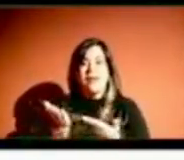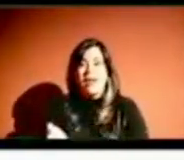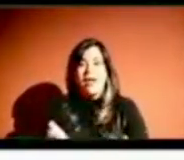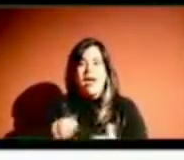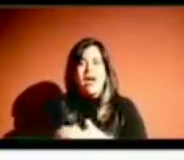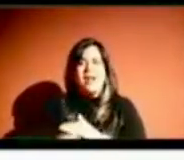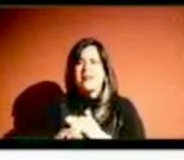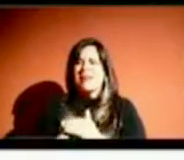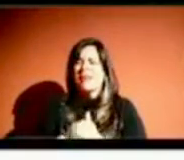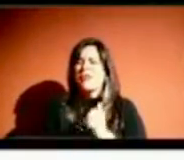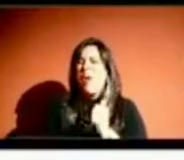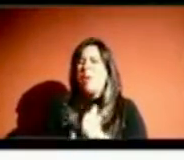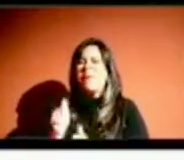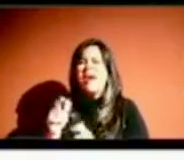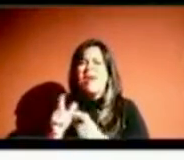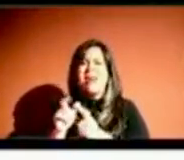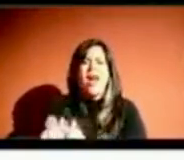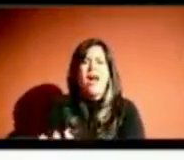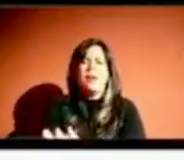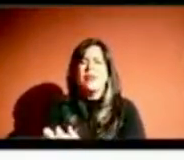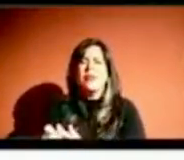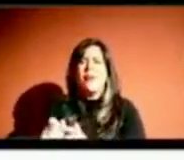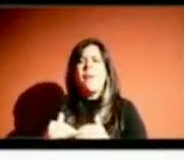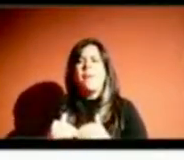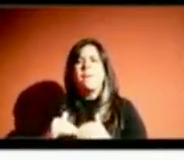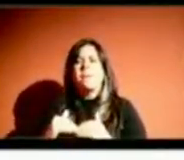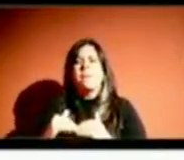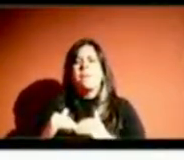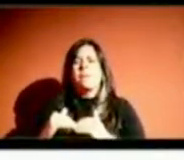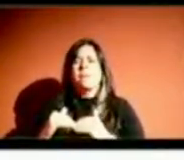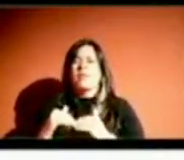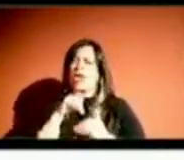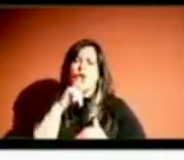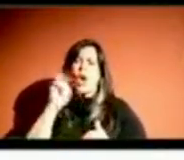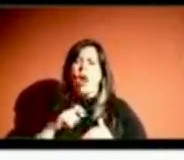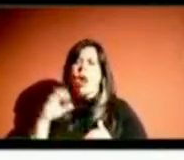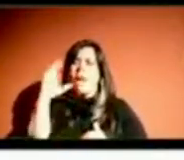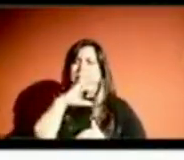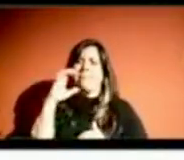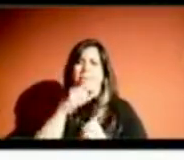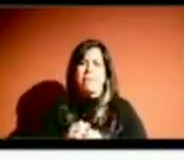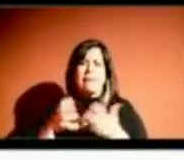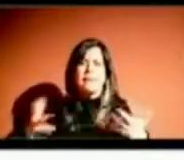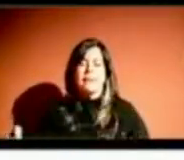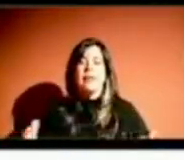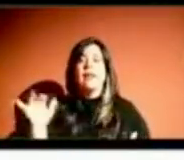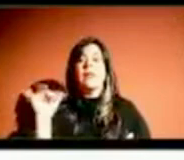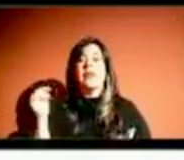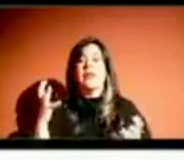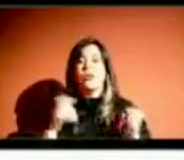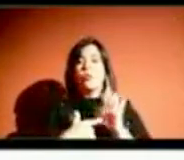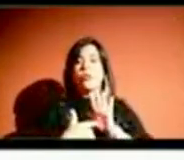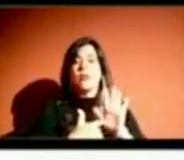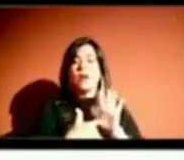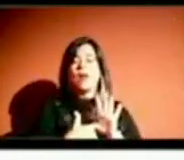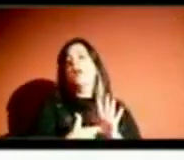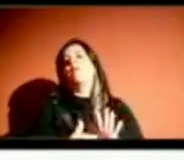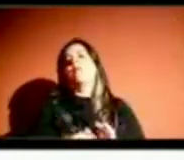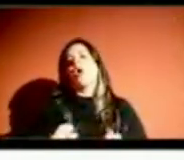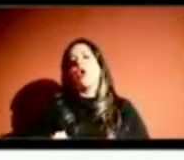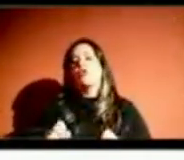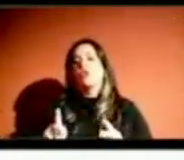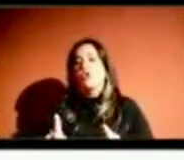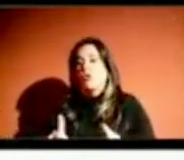un acceso mucho más rápido, menos búsquedas. Queremos también mostrarle una